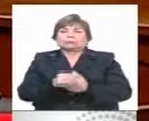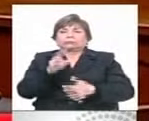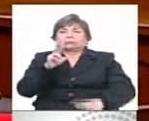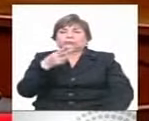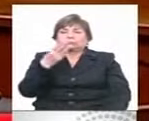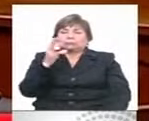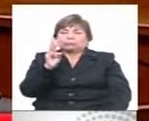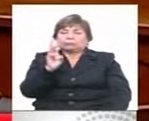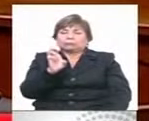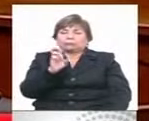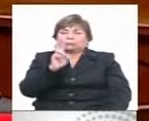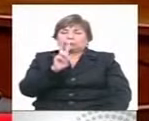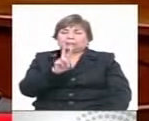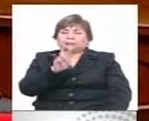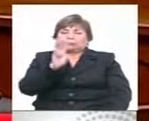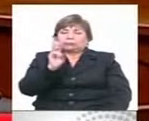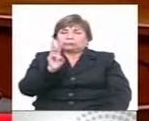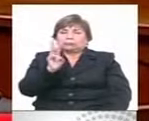2.626